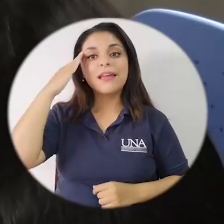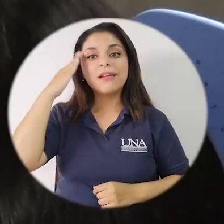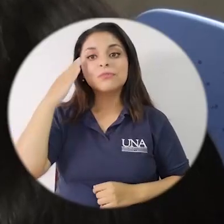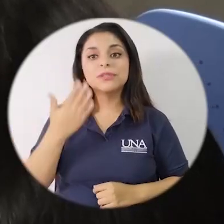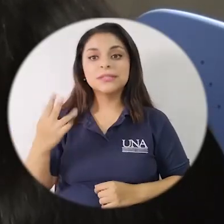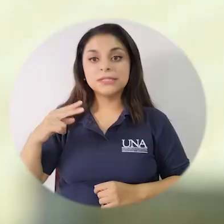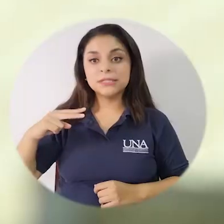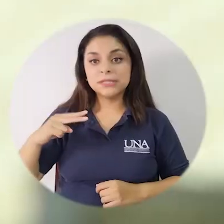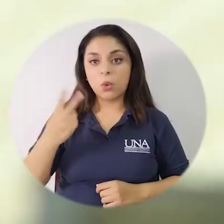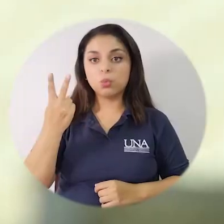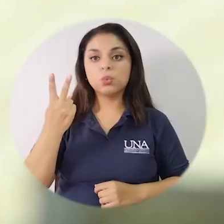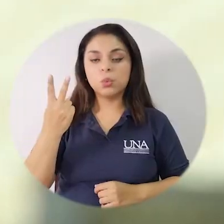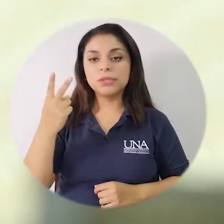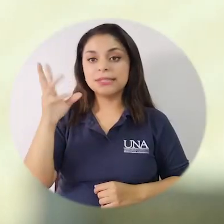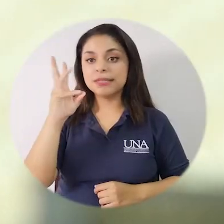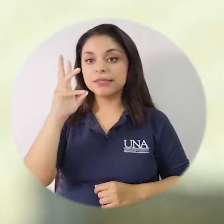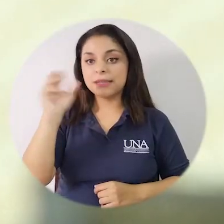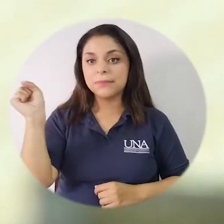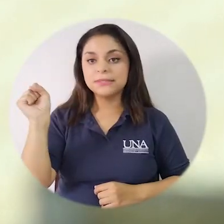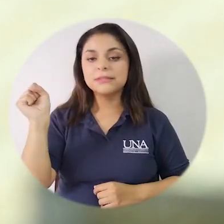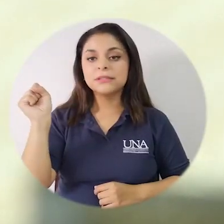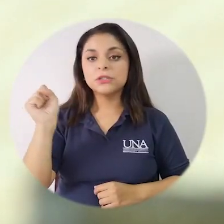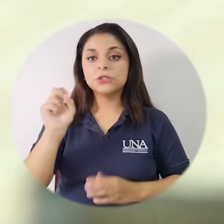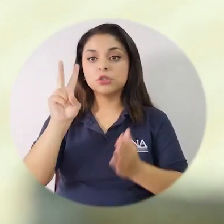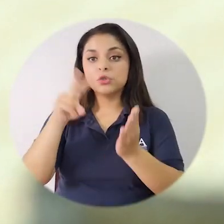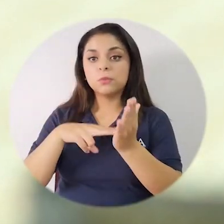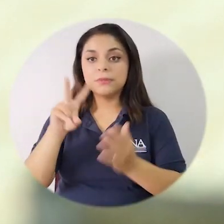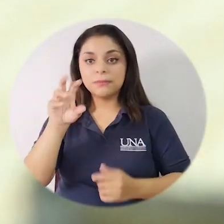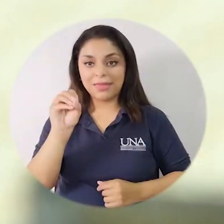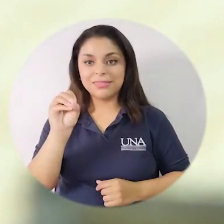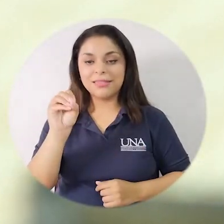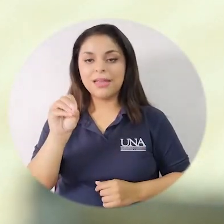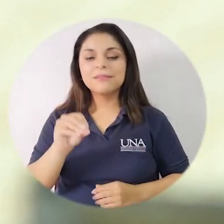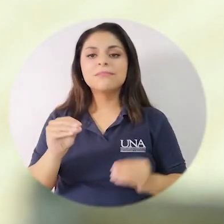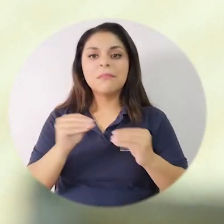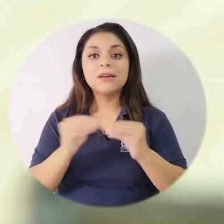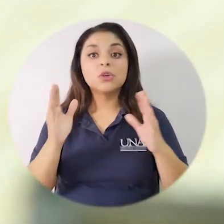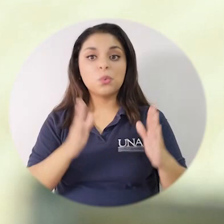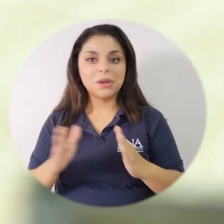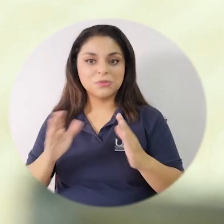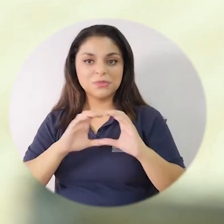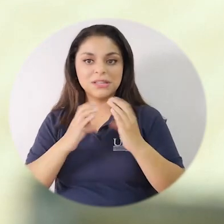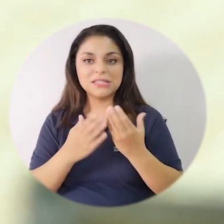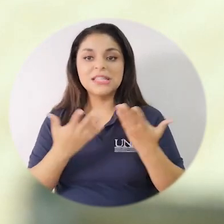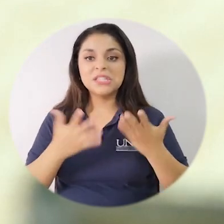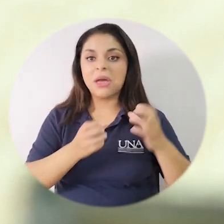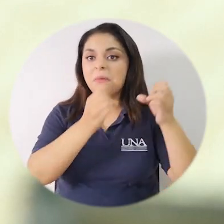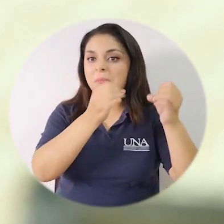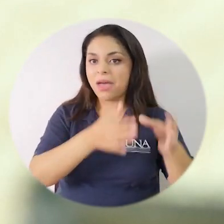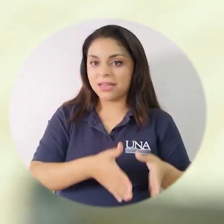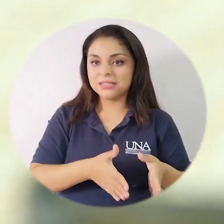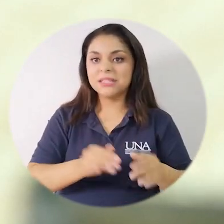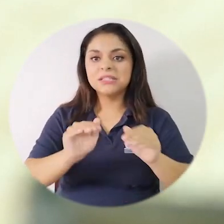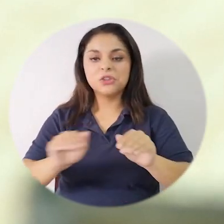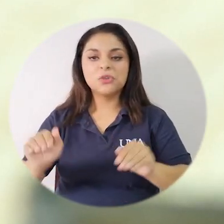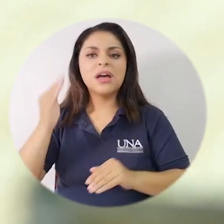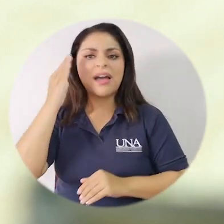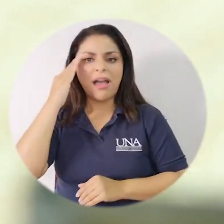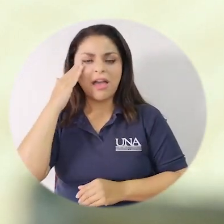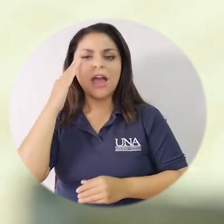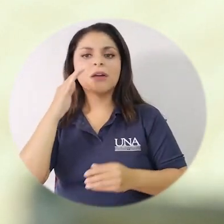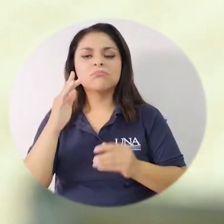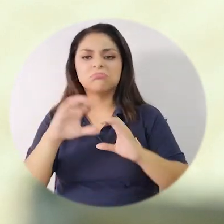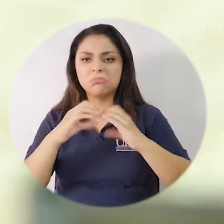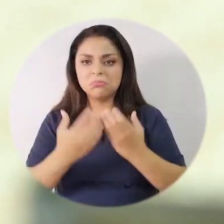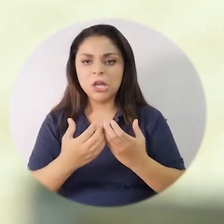Entonces, sabemos que en el segundo semestre del 2020 había una mejor organización de clases. Ya las maestras y los niños tenían